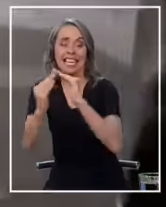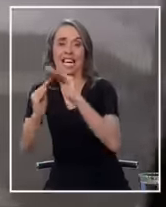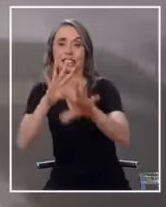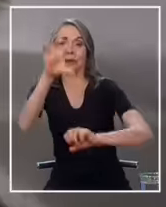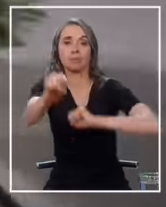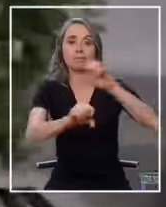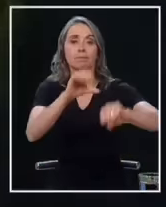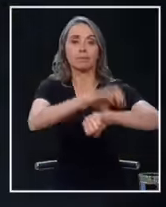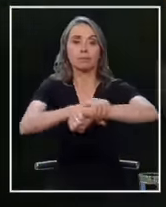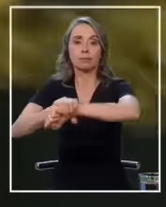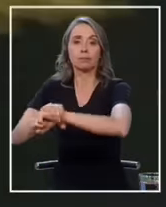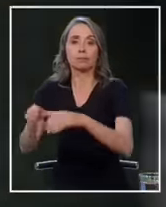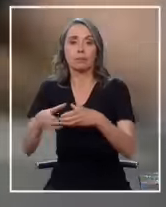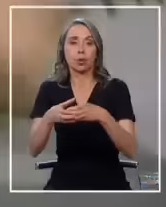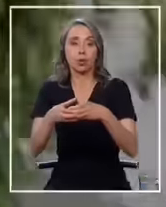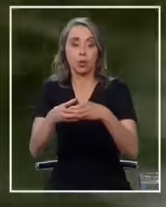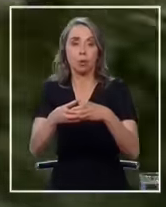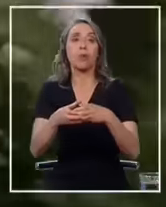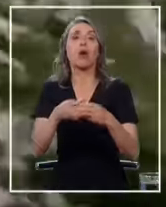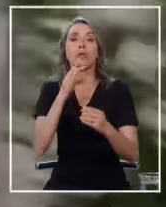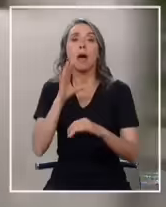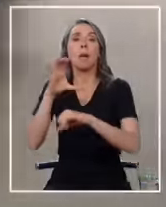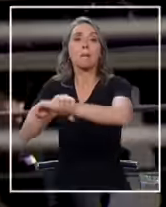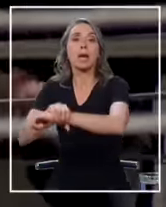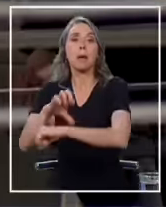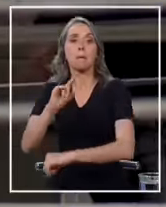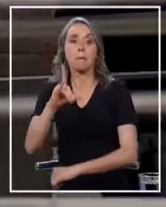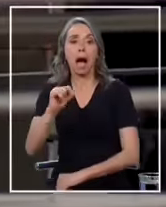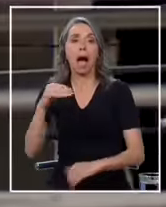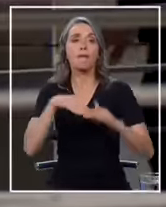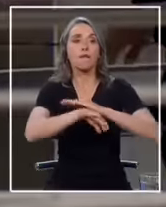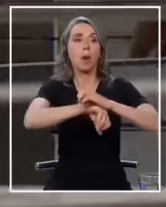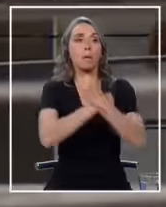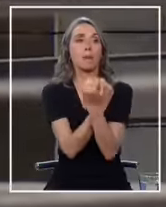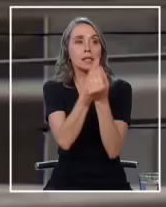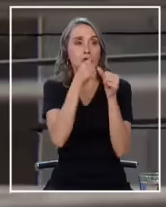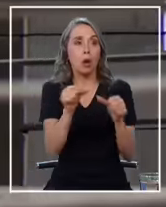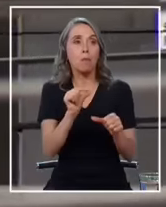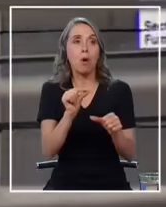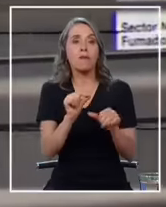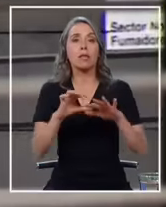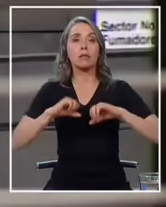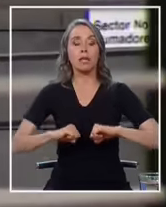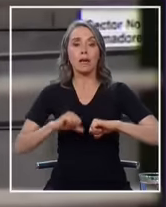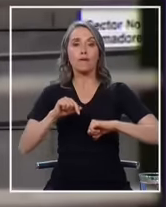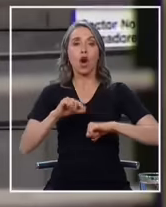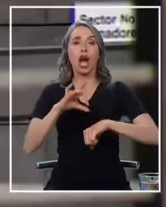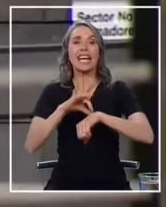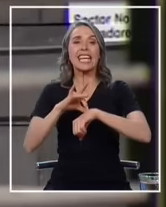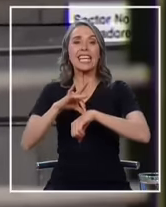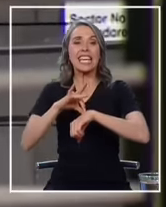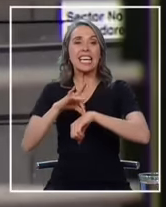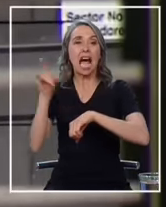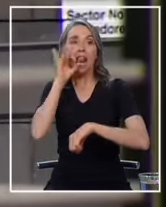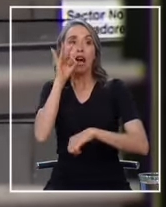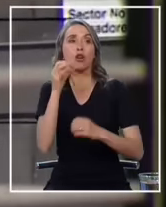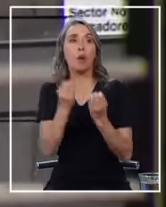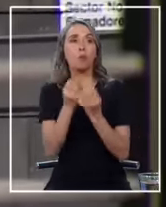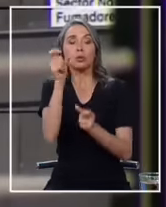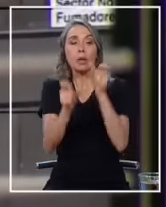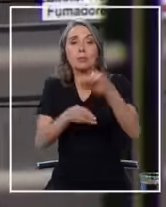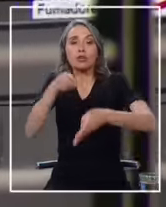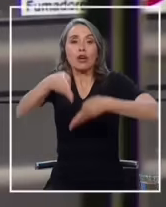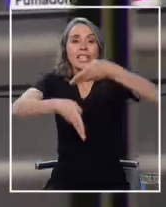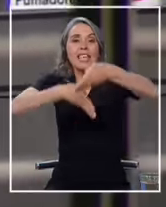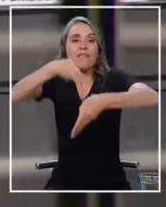a los integrantes de la banda, incluido el Pablo, que queda en prisión preventiva en la clínica. Había mucha gente que concurría al